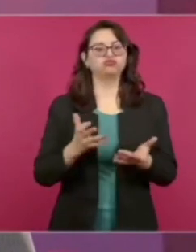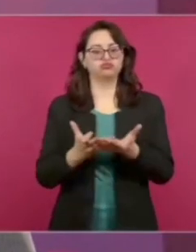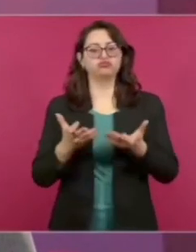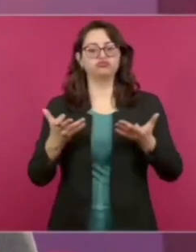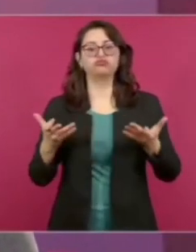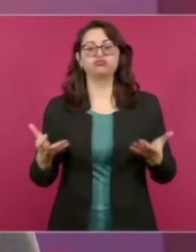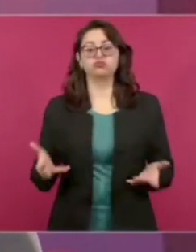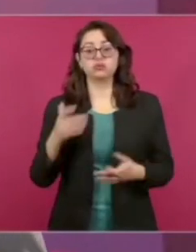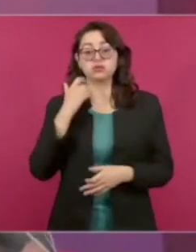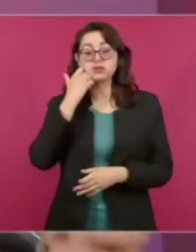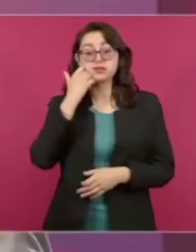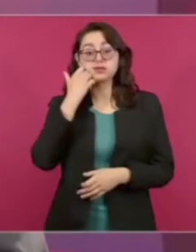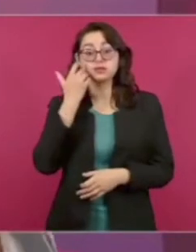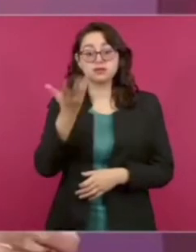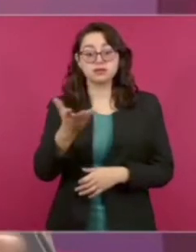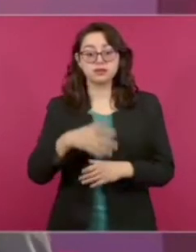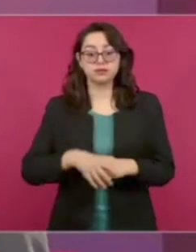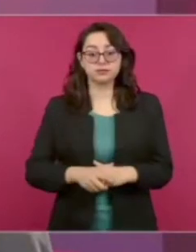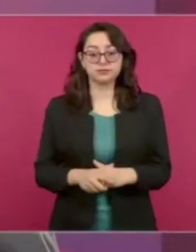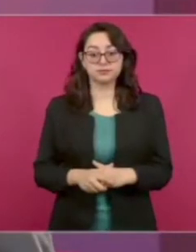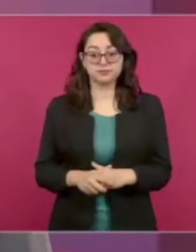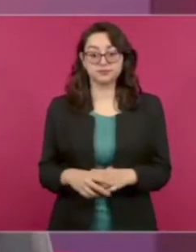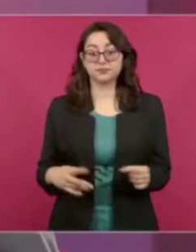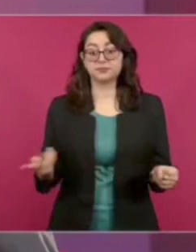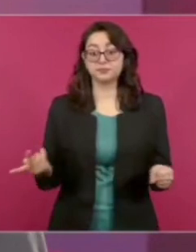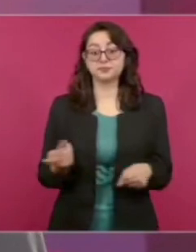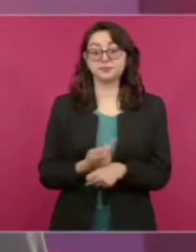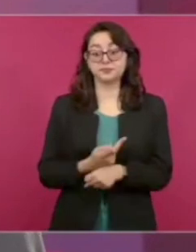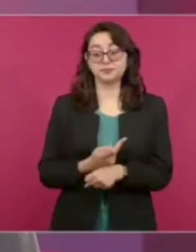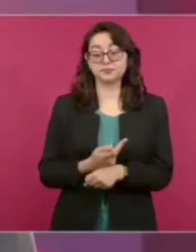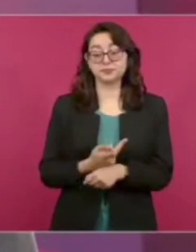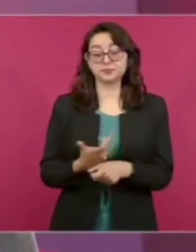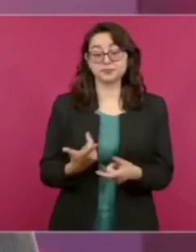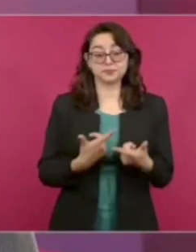Y se enfrentan,